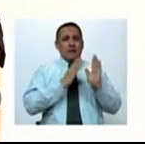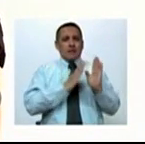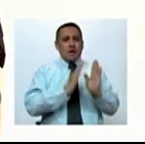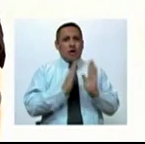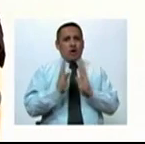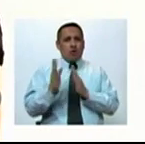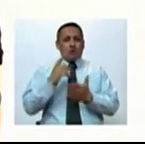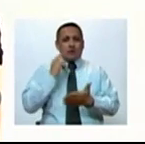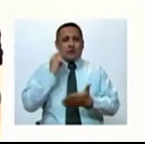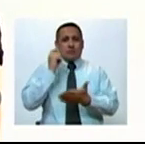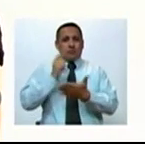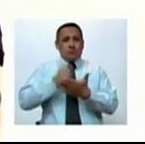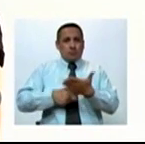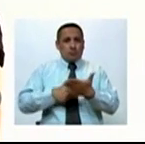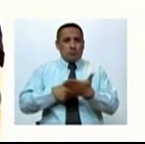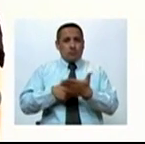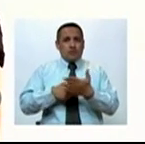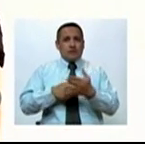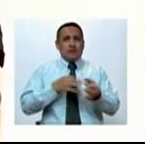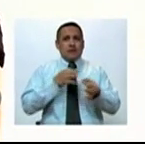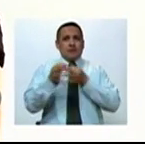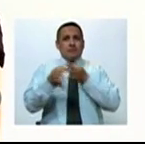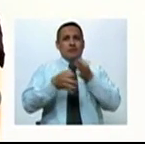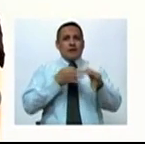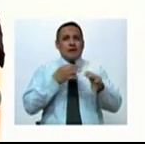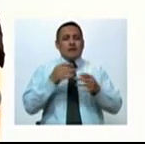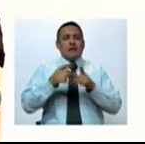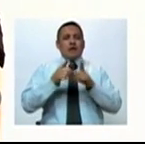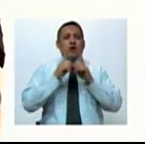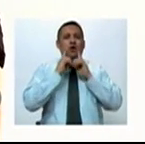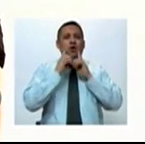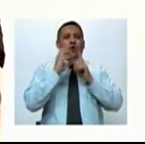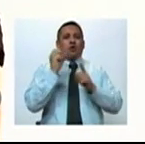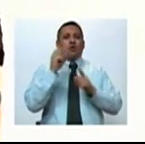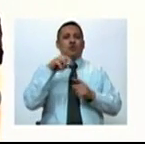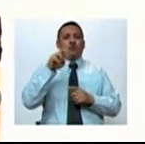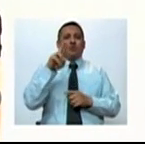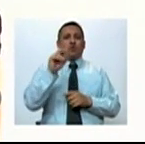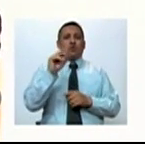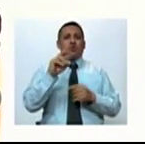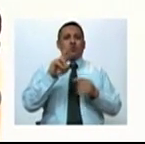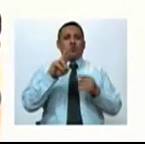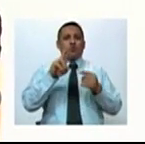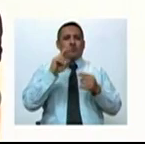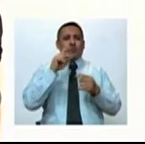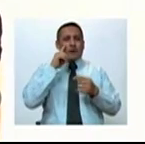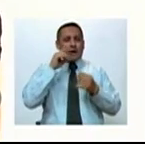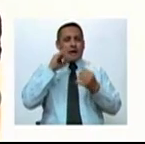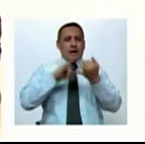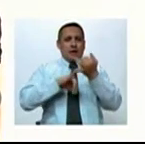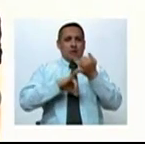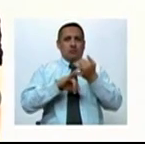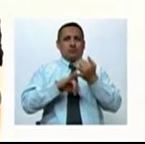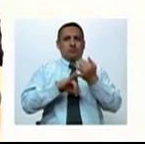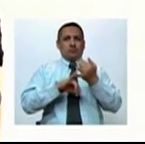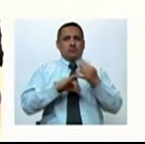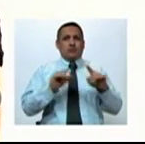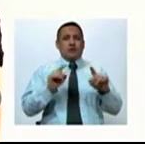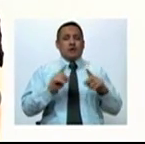de honorarios. De acuerdo. Era un concepto